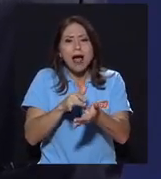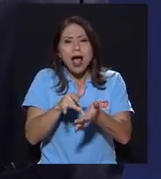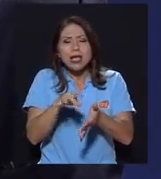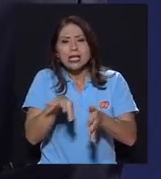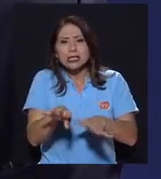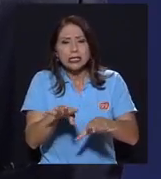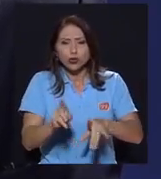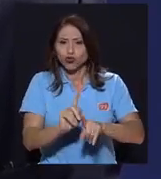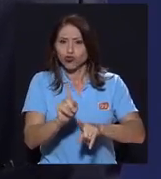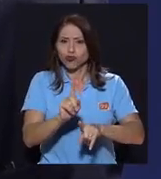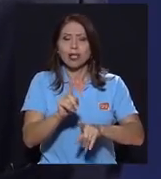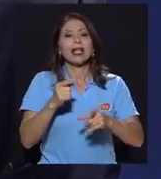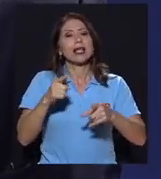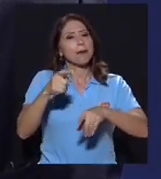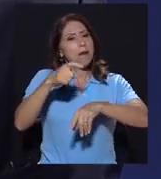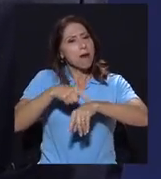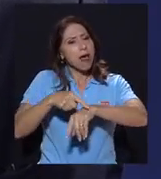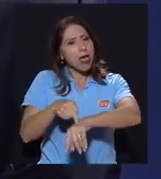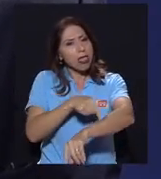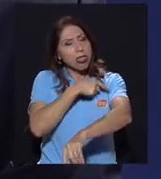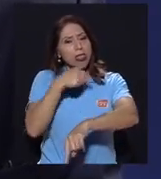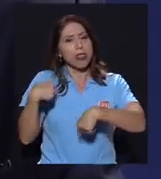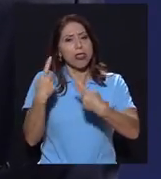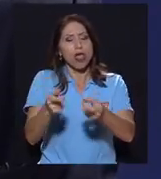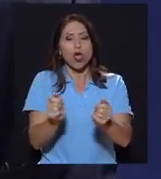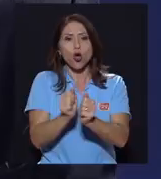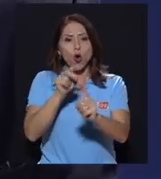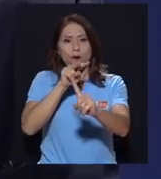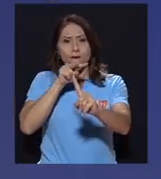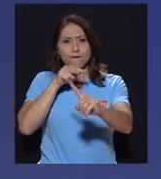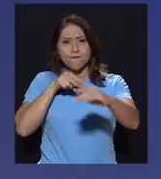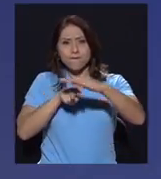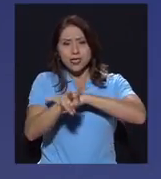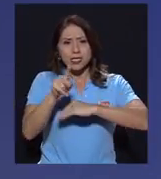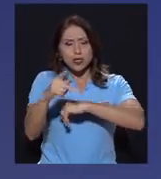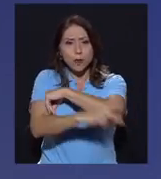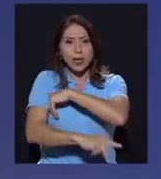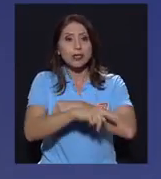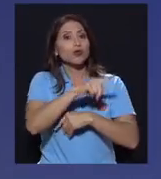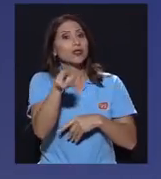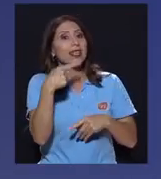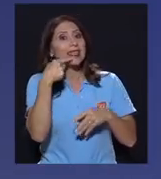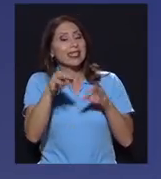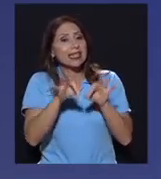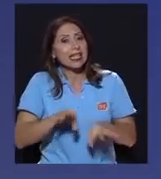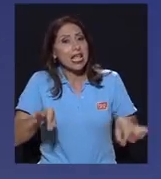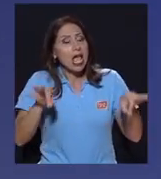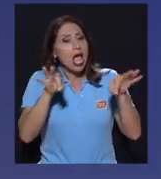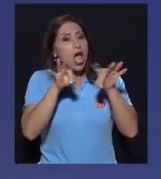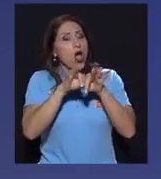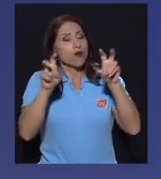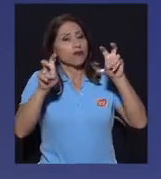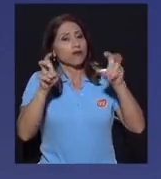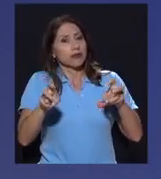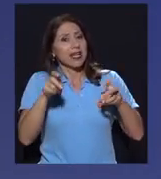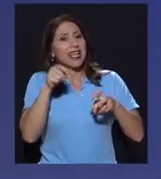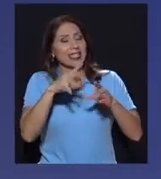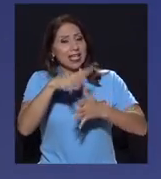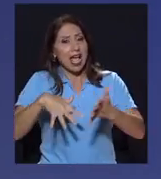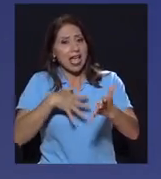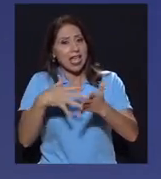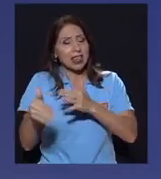establecen sino un acuerdo de más largo plazo y con una visión país usted no se saca cuatro temas fundamentales en esa agenda